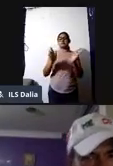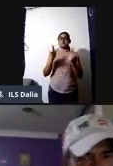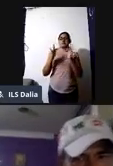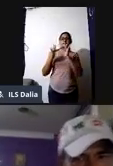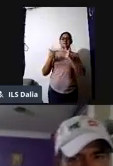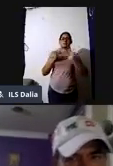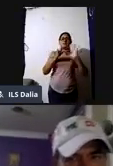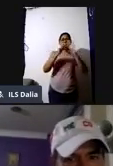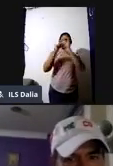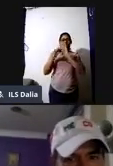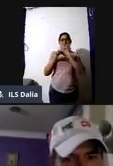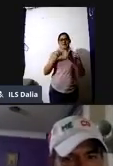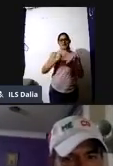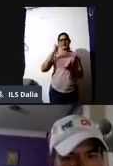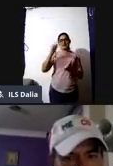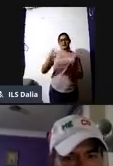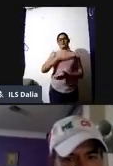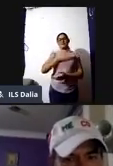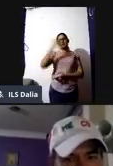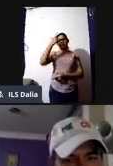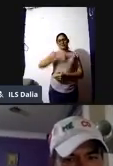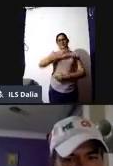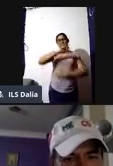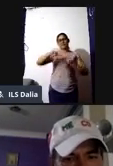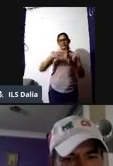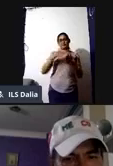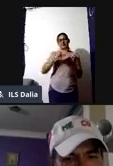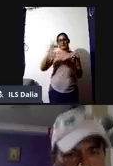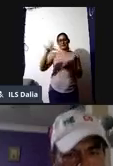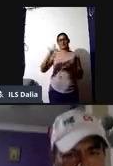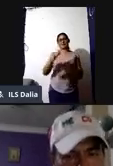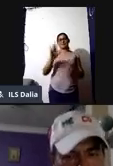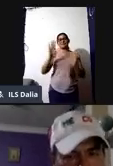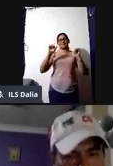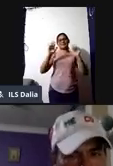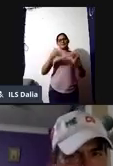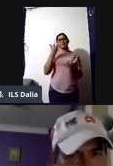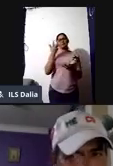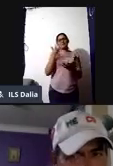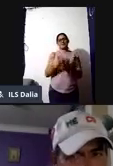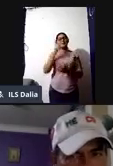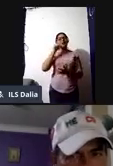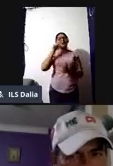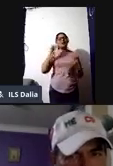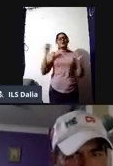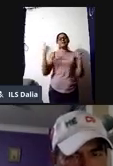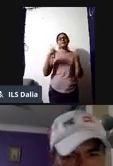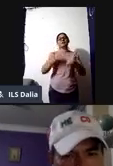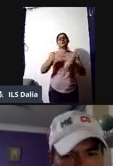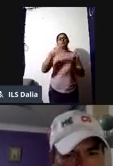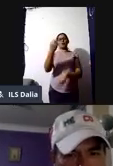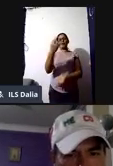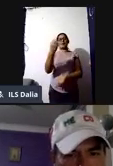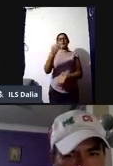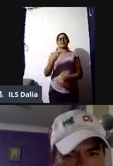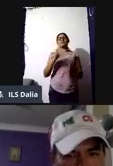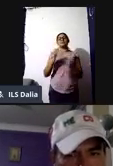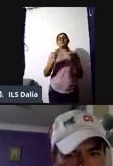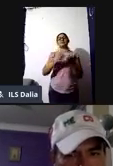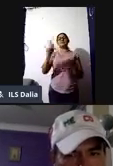gracias. Buenas noches, gracias a todas y a todos. Que descansen, nos vemos mañana a 9 de la noche. Muchas gracias.